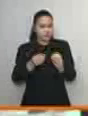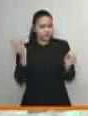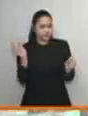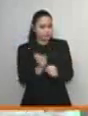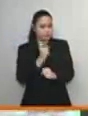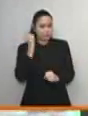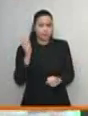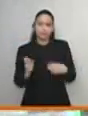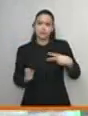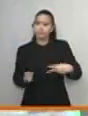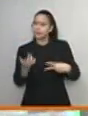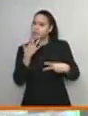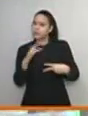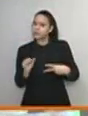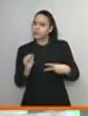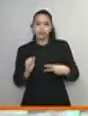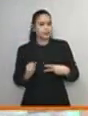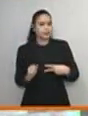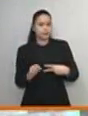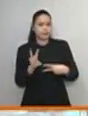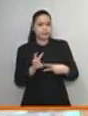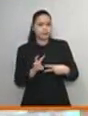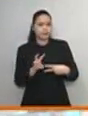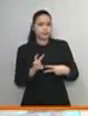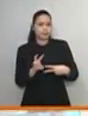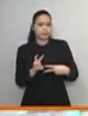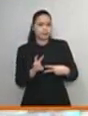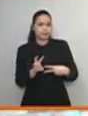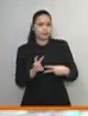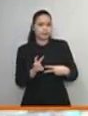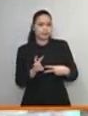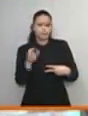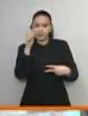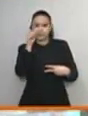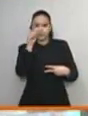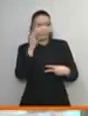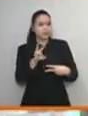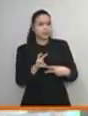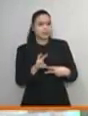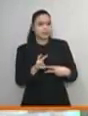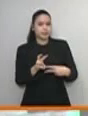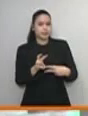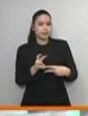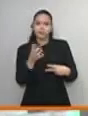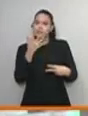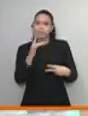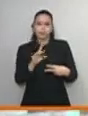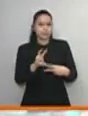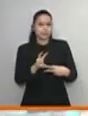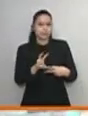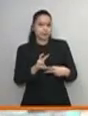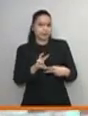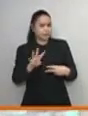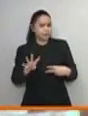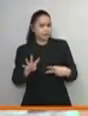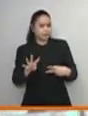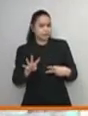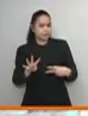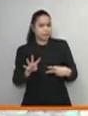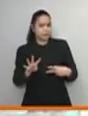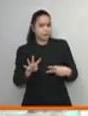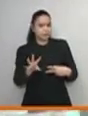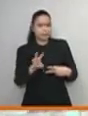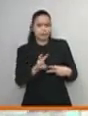su primer dígito, suerte. Y este es el 6. Segundo dígito, atentos, suerte. Y este es el 4. Y el primer